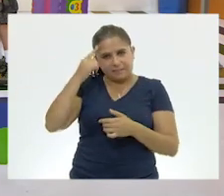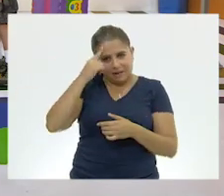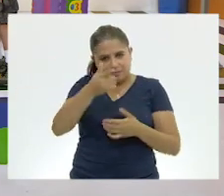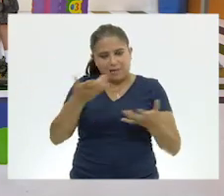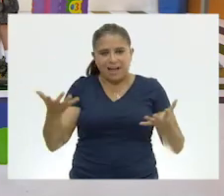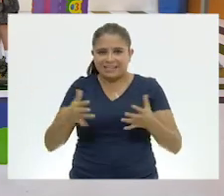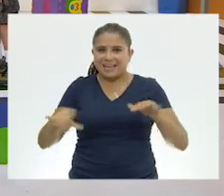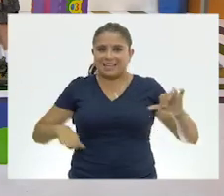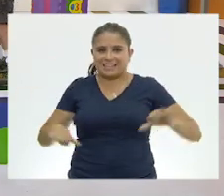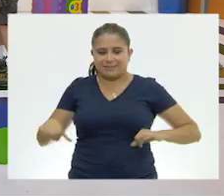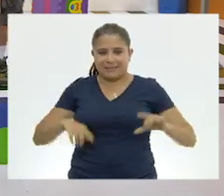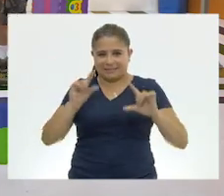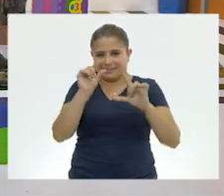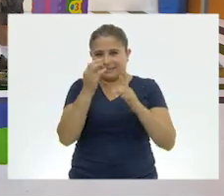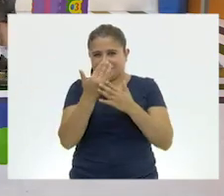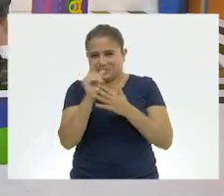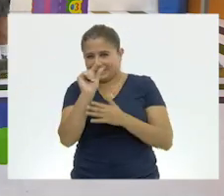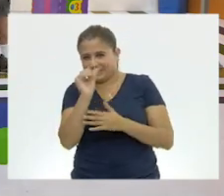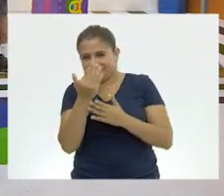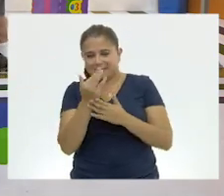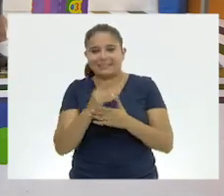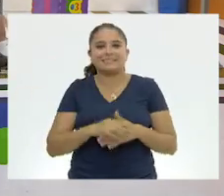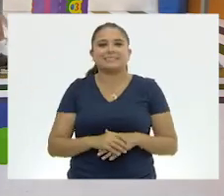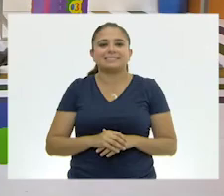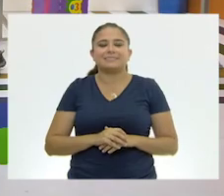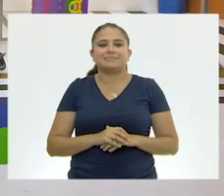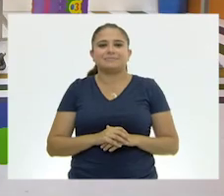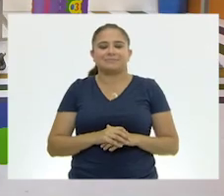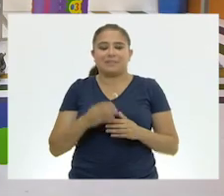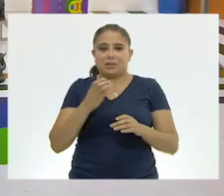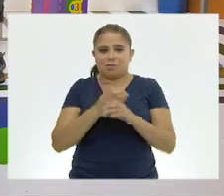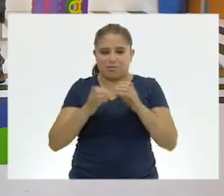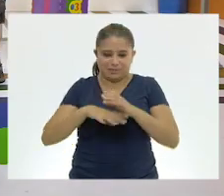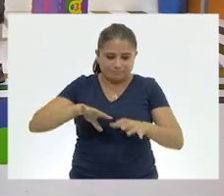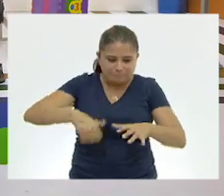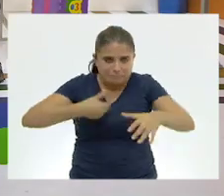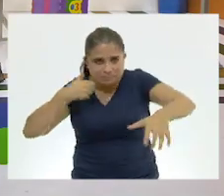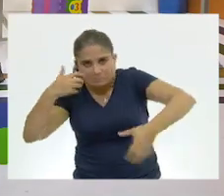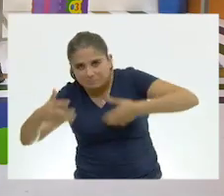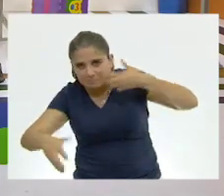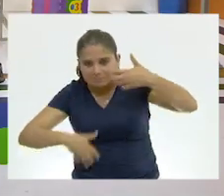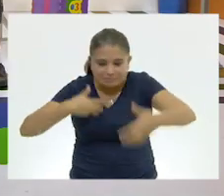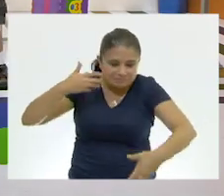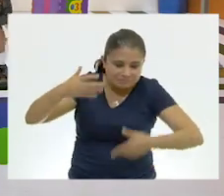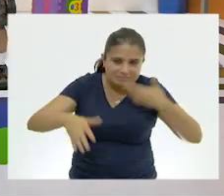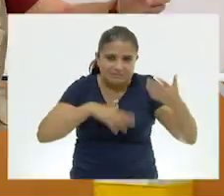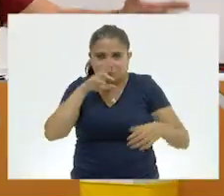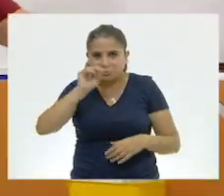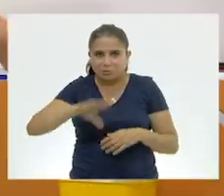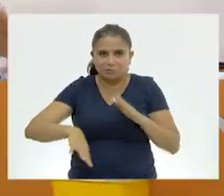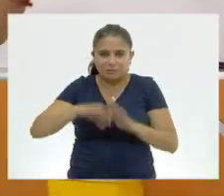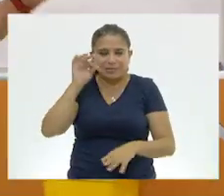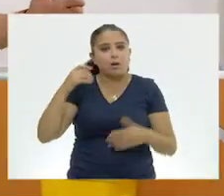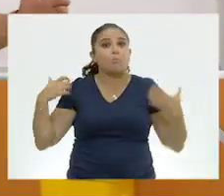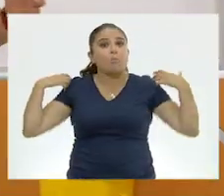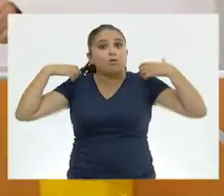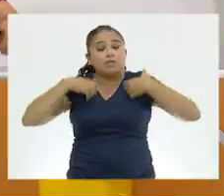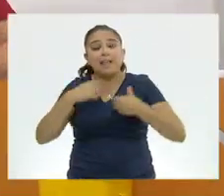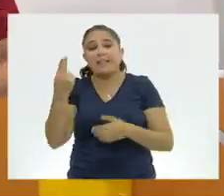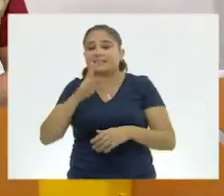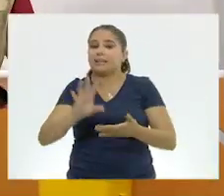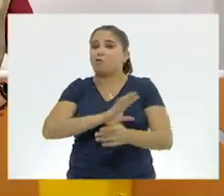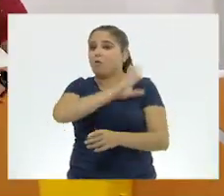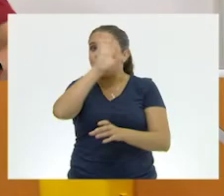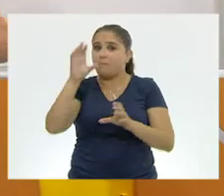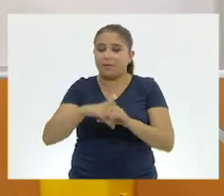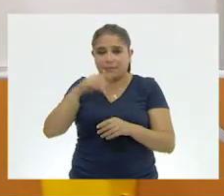realizar la actividad. Okay. ¡No me tardo! ¡Ok! ¡Muy bien! ¡Ay, con tantas cosas que traje mi mochila, no lo sé! ¡Pero está bien! La mochila tiene que tener todo lo